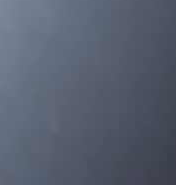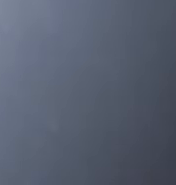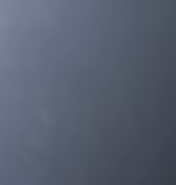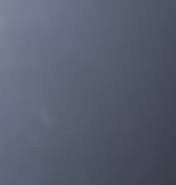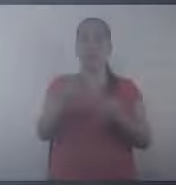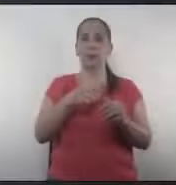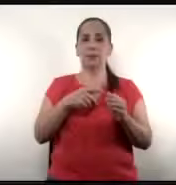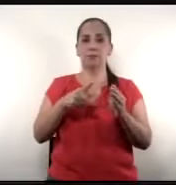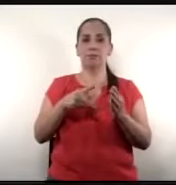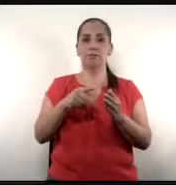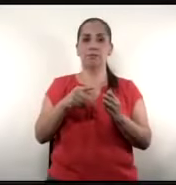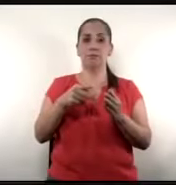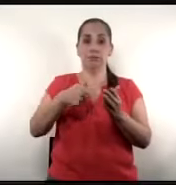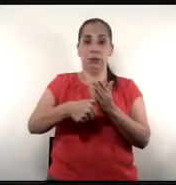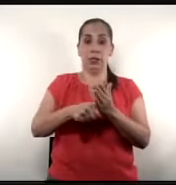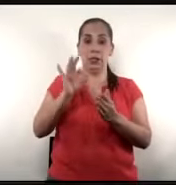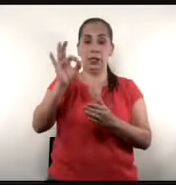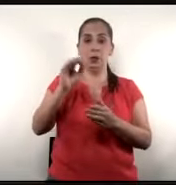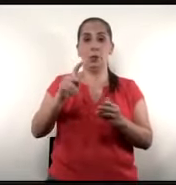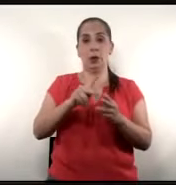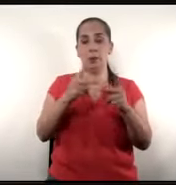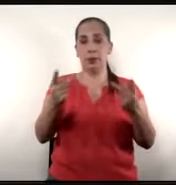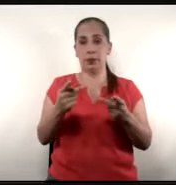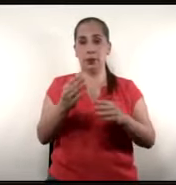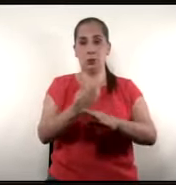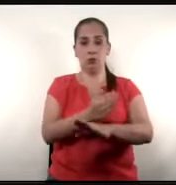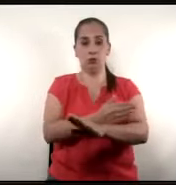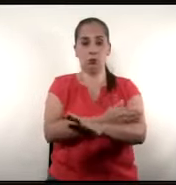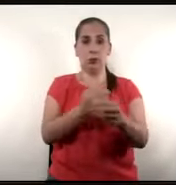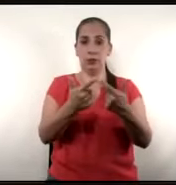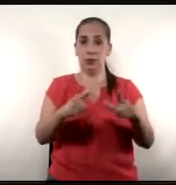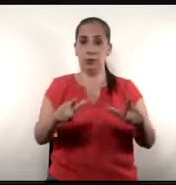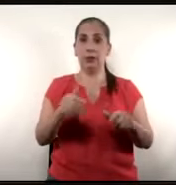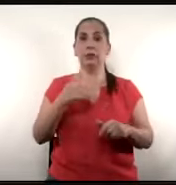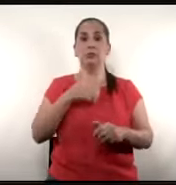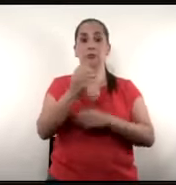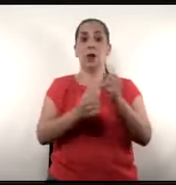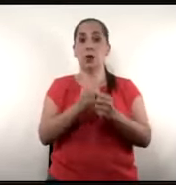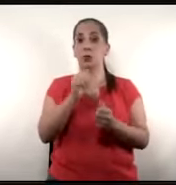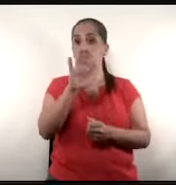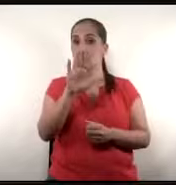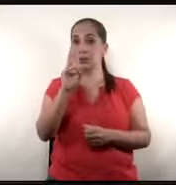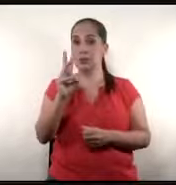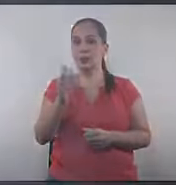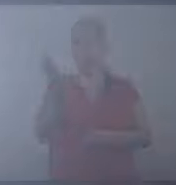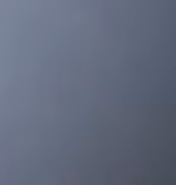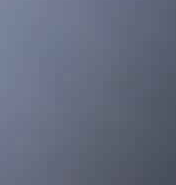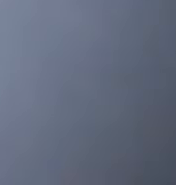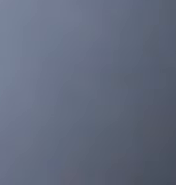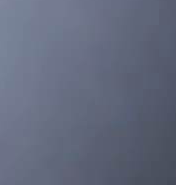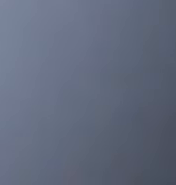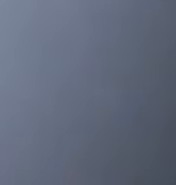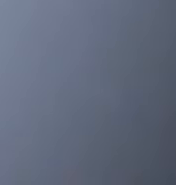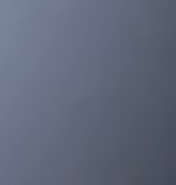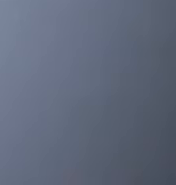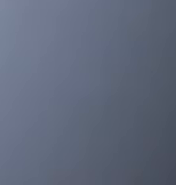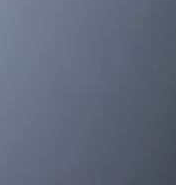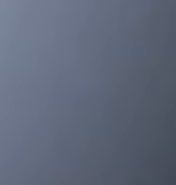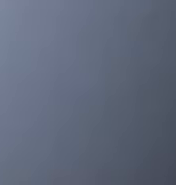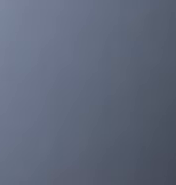Liberal Progresista, tiene 56 años de edad, fue viceministro de Obras Públicas